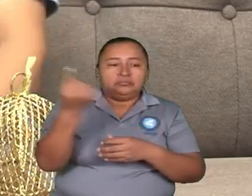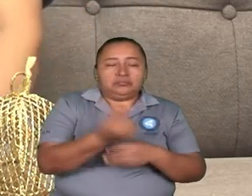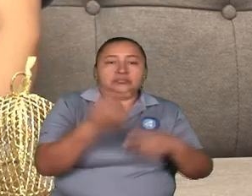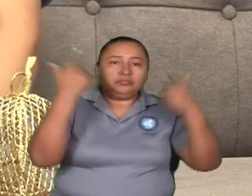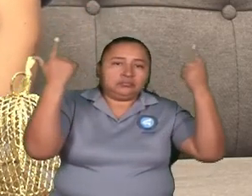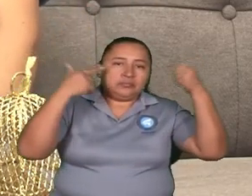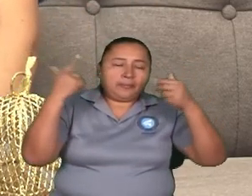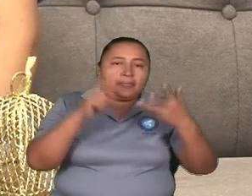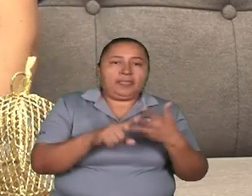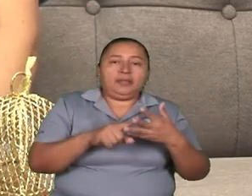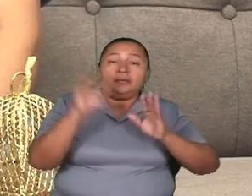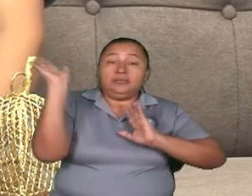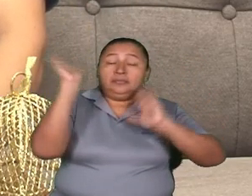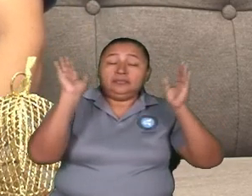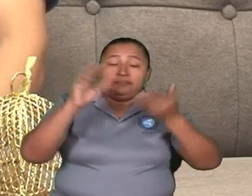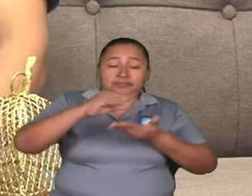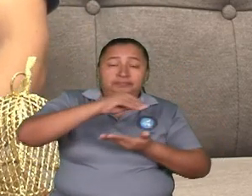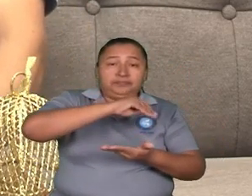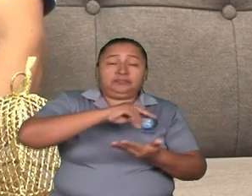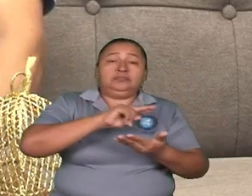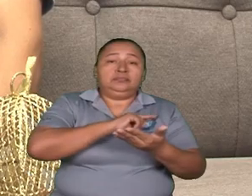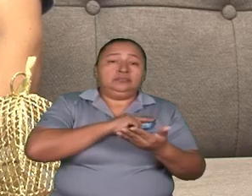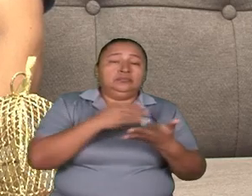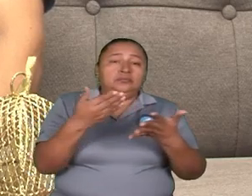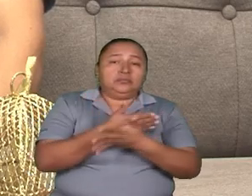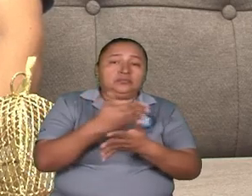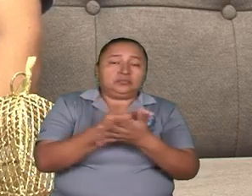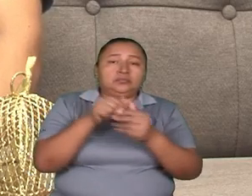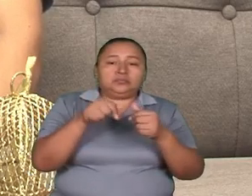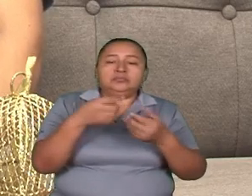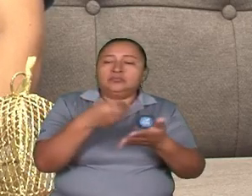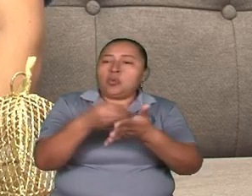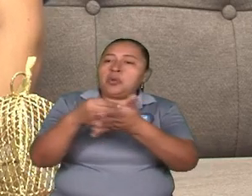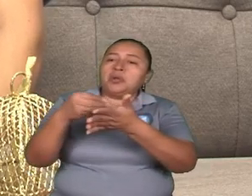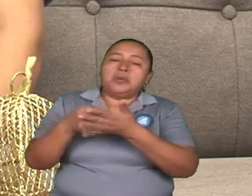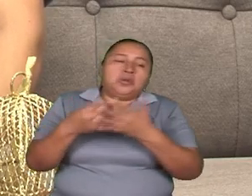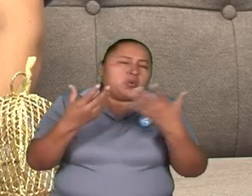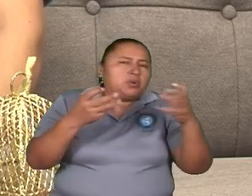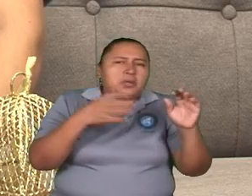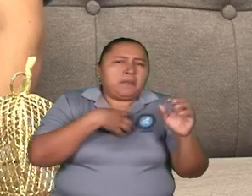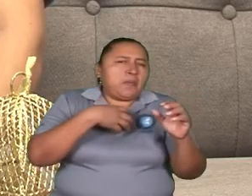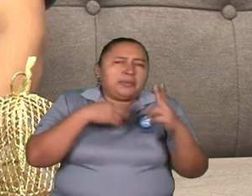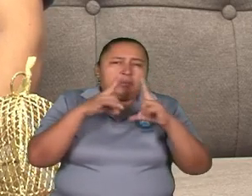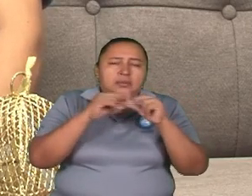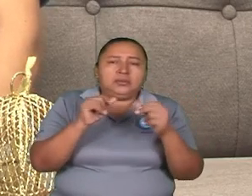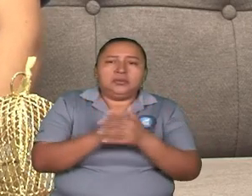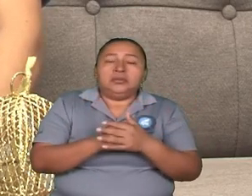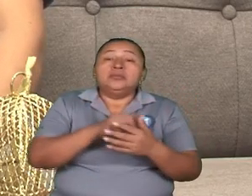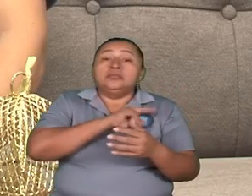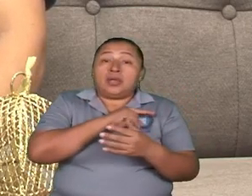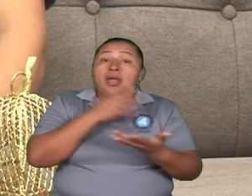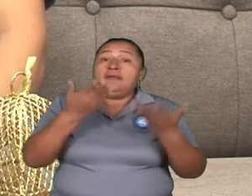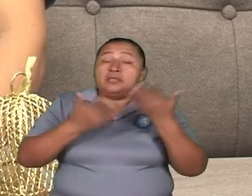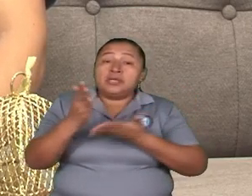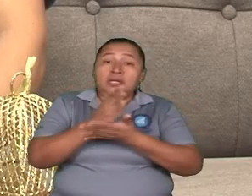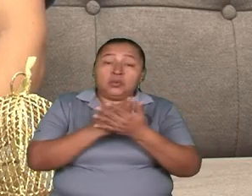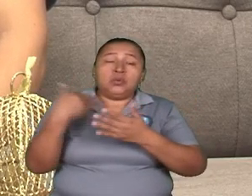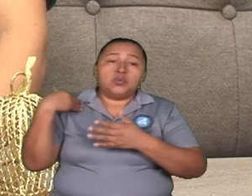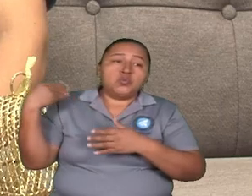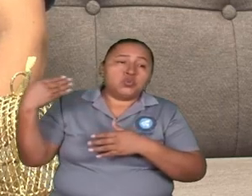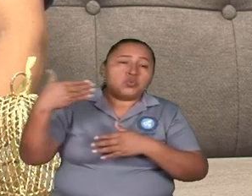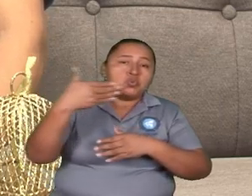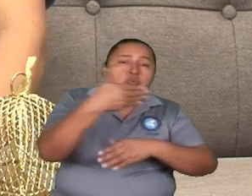que estuvimos, ¿verdad? Que para terminar el año fue 10 cruceros, son los que nos hacían falta. Exacto. Entonces, ahí están